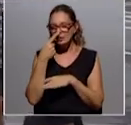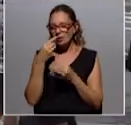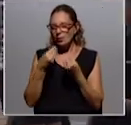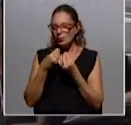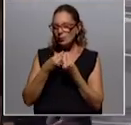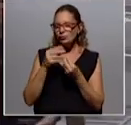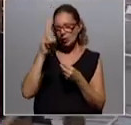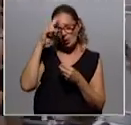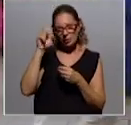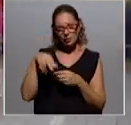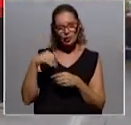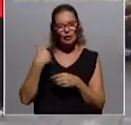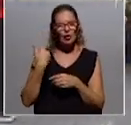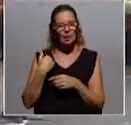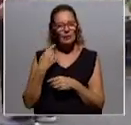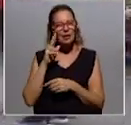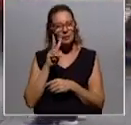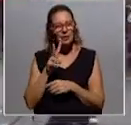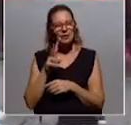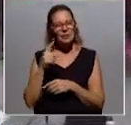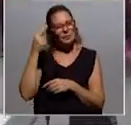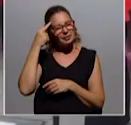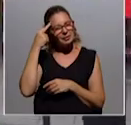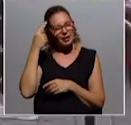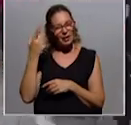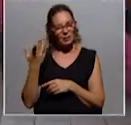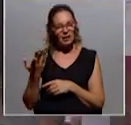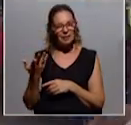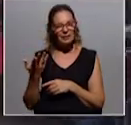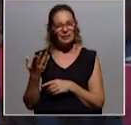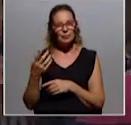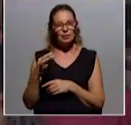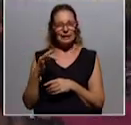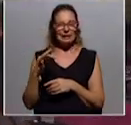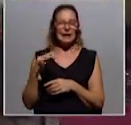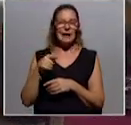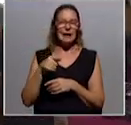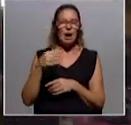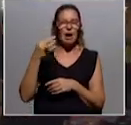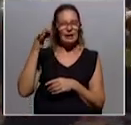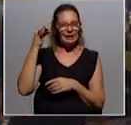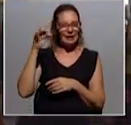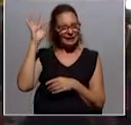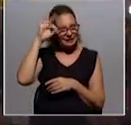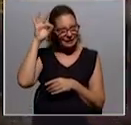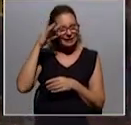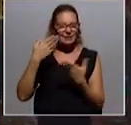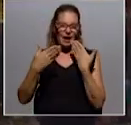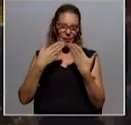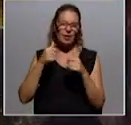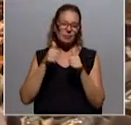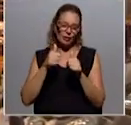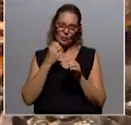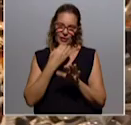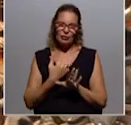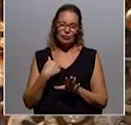opinión de los jóvenes para ver si creían que realmente, entre otras cosas porque son los que mejor inglés hablan, las personas de mayor edad es difícil que hablen en inglés,